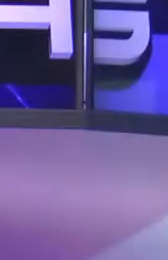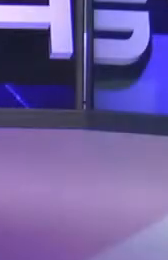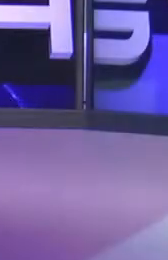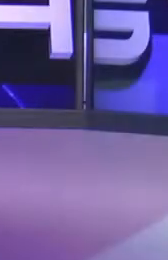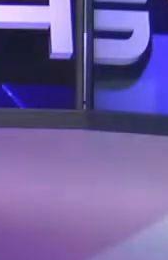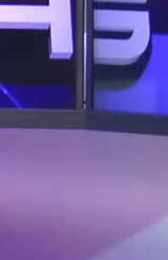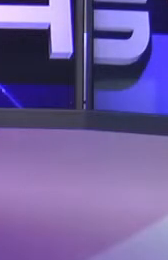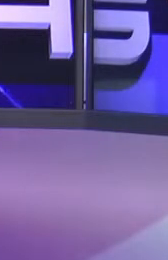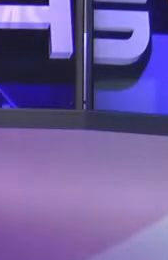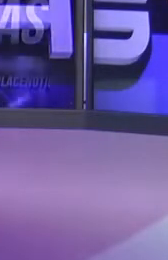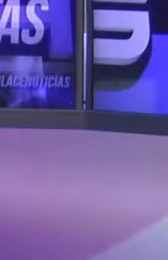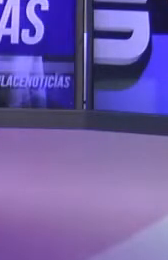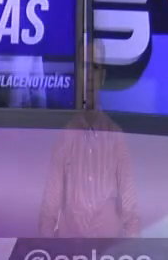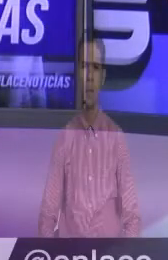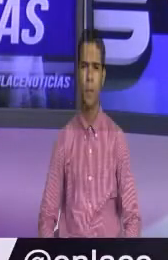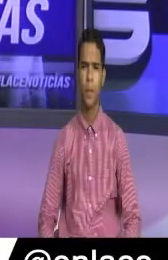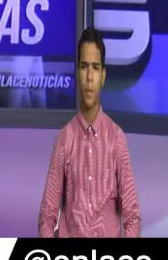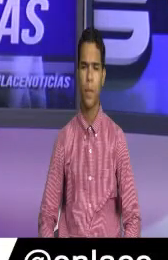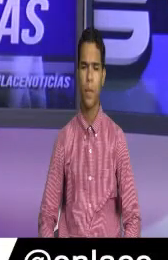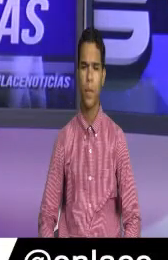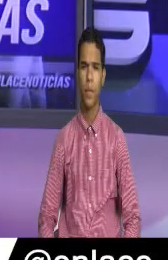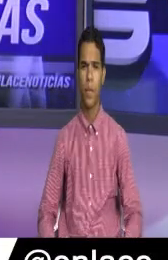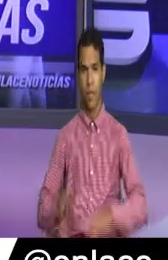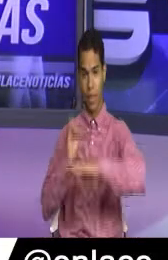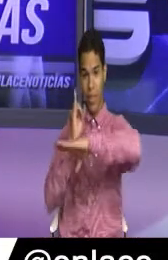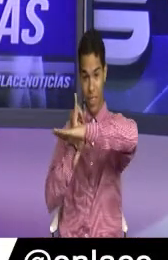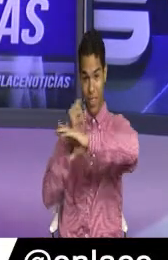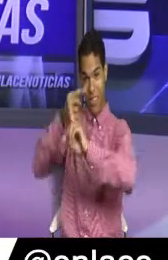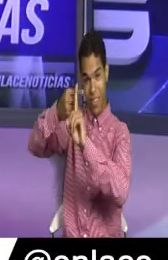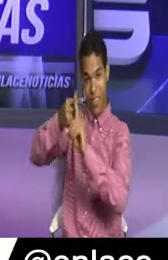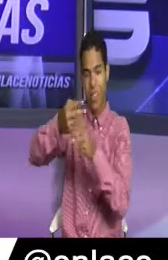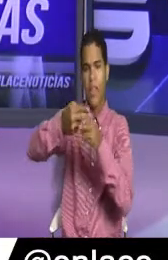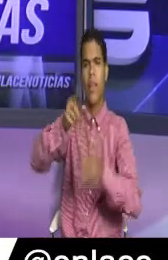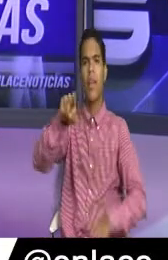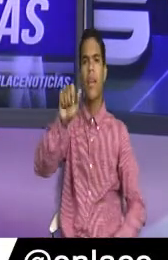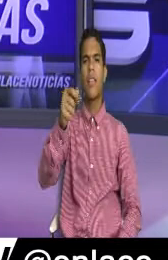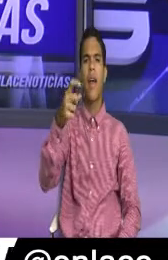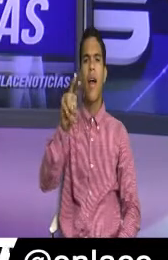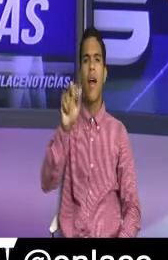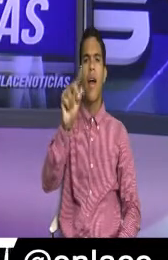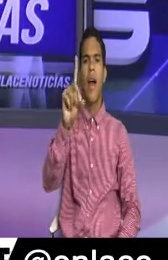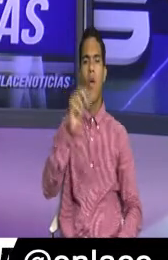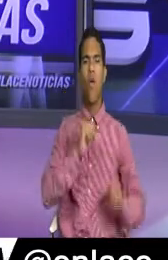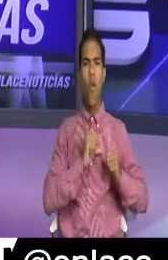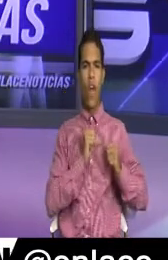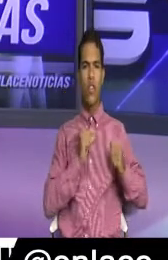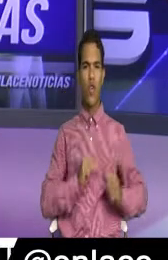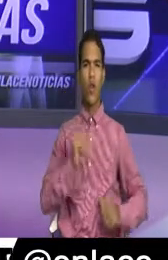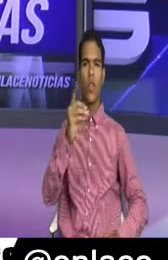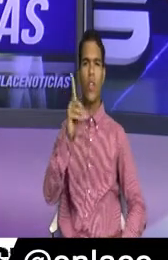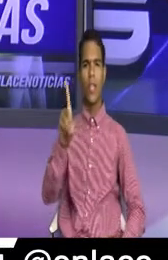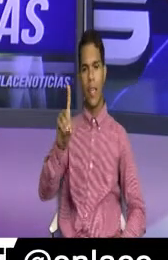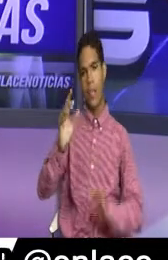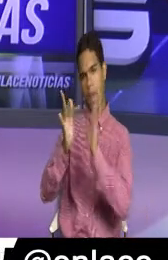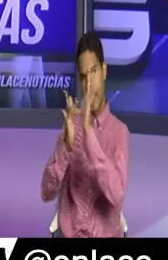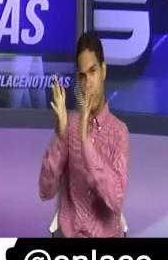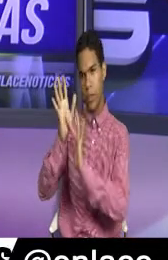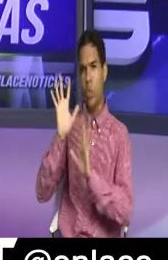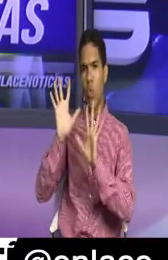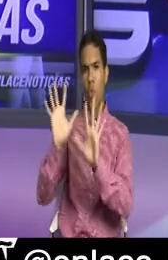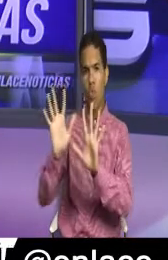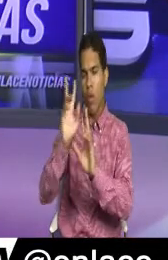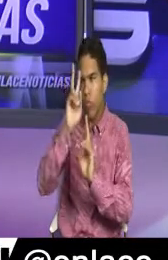Y en la Iglesia Sagrado Corazón de Jesús se cumple la celebración del Día de los Jesuitas. Luego del acto religioso habrá un compartir entre los